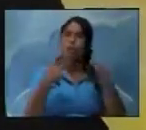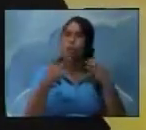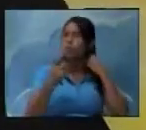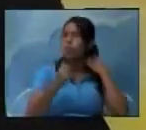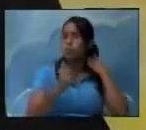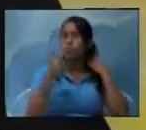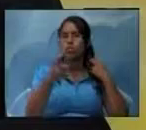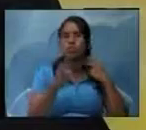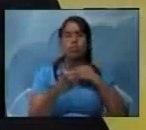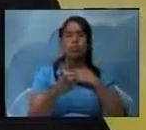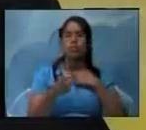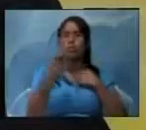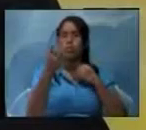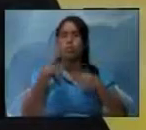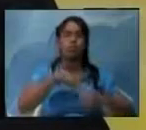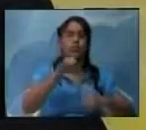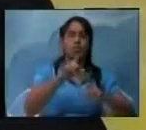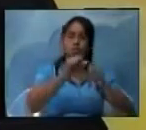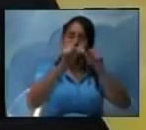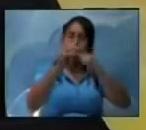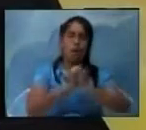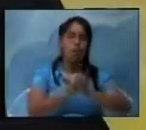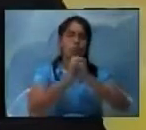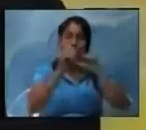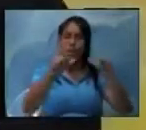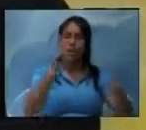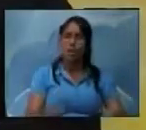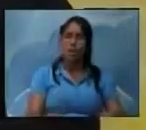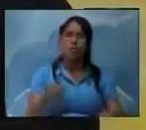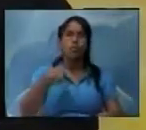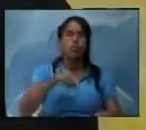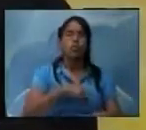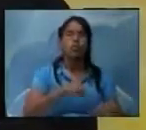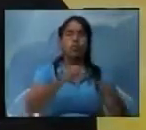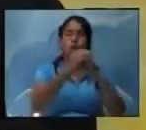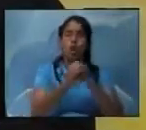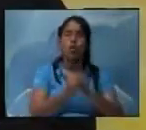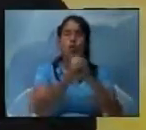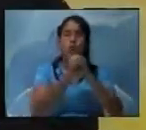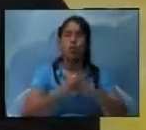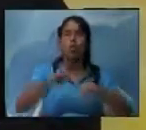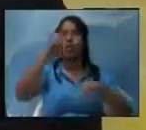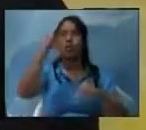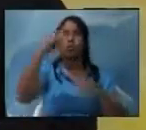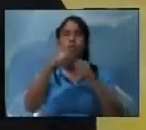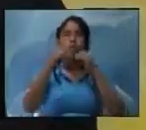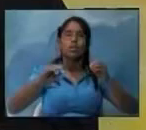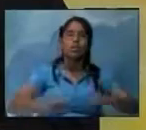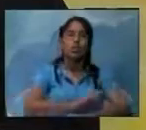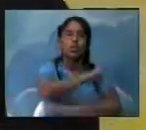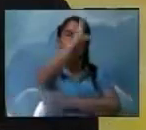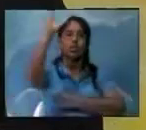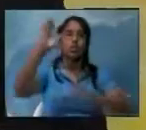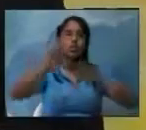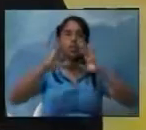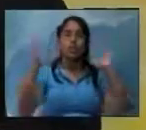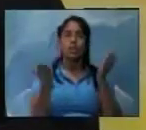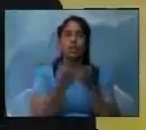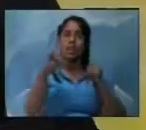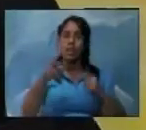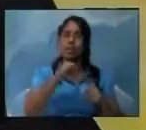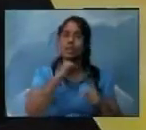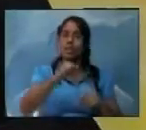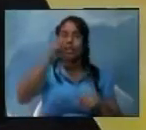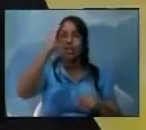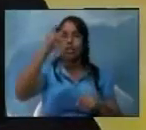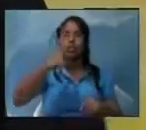mucho a ti, pero nosotros no te adoramos ni adoramos esa imagen. Nosotros adoramos al Dios que hizo los cielos y la tierra. Ese es